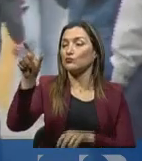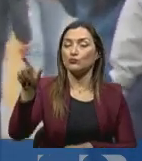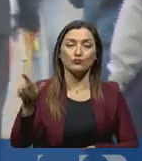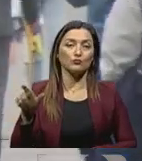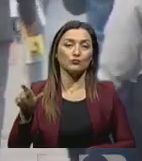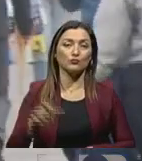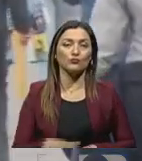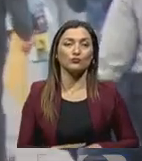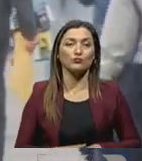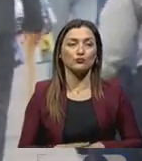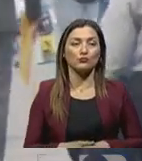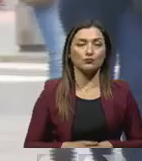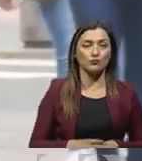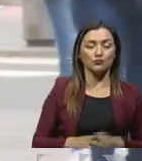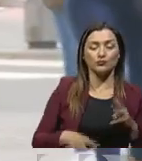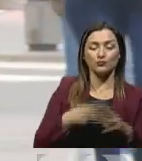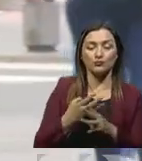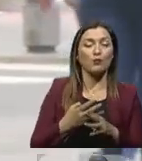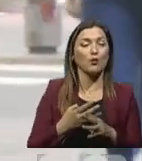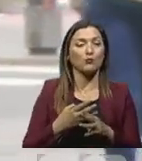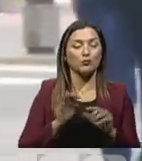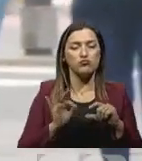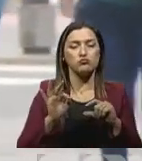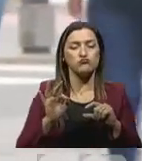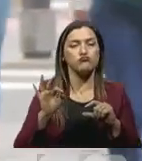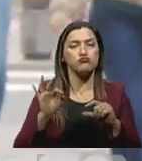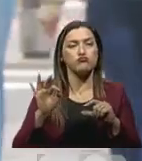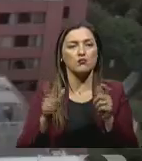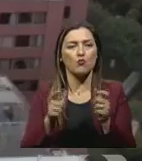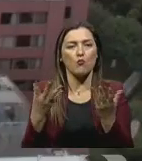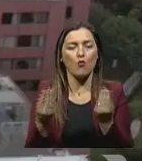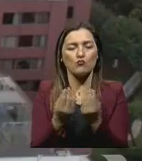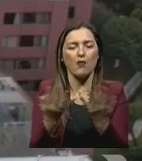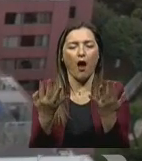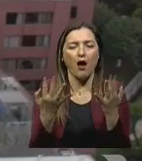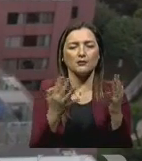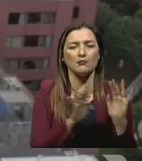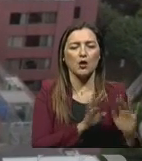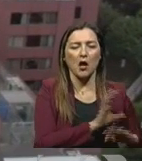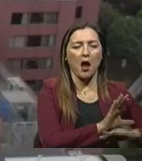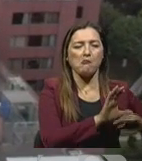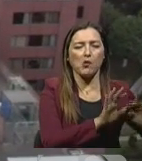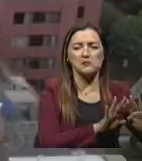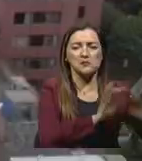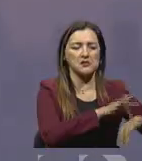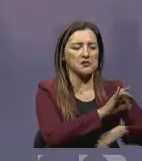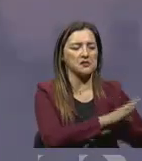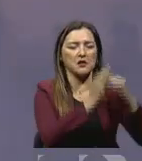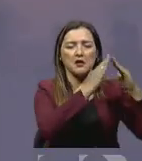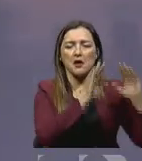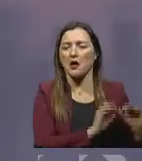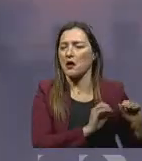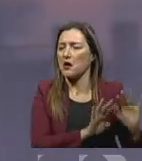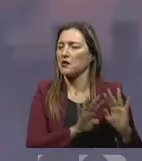el crecimiento de la población mundial y sobre todo la concentración de esta en las ciudades ha aumentado la contaminación